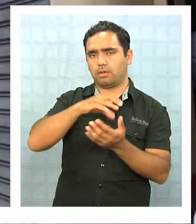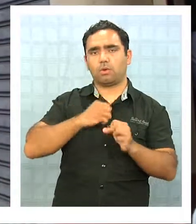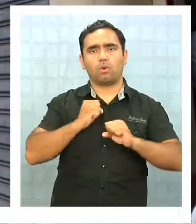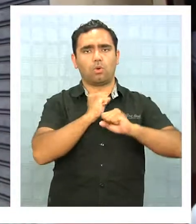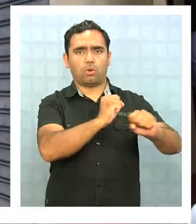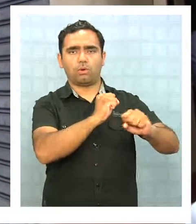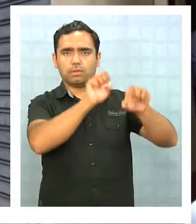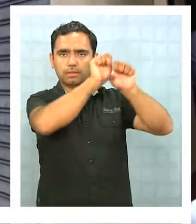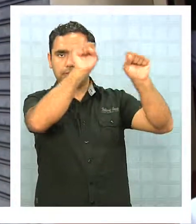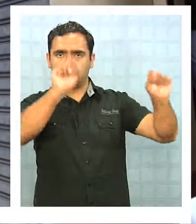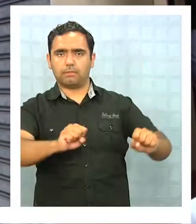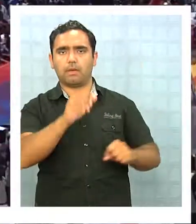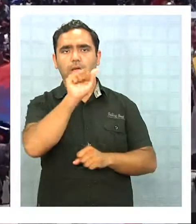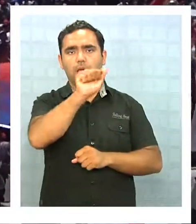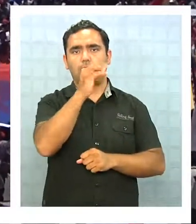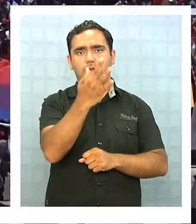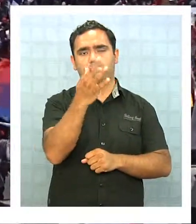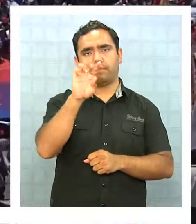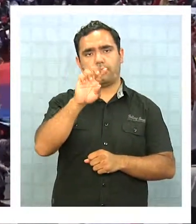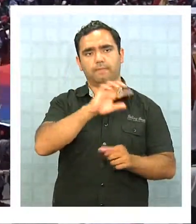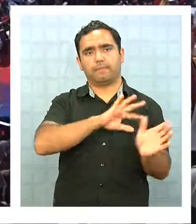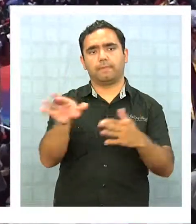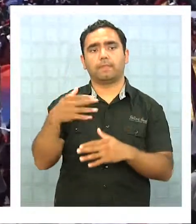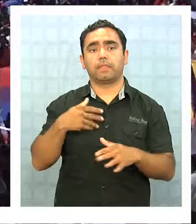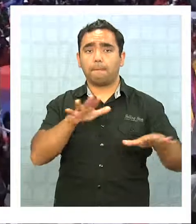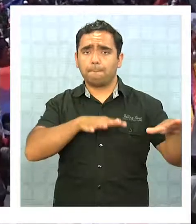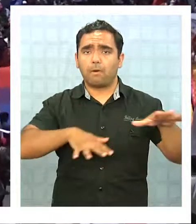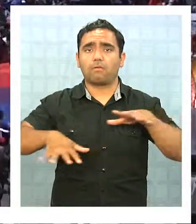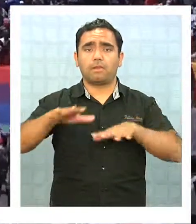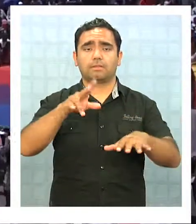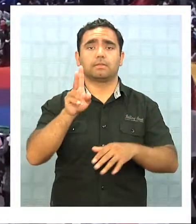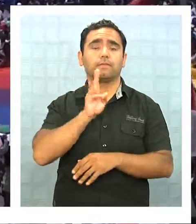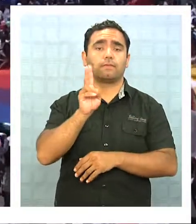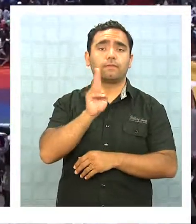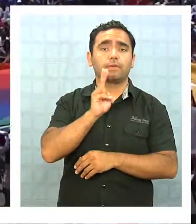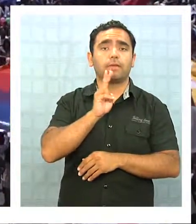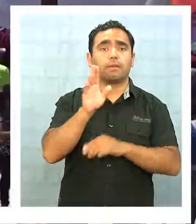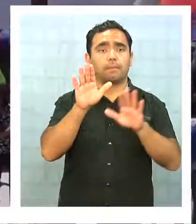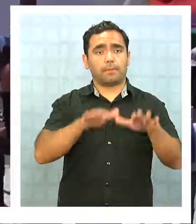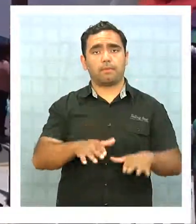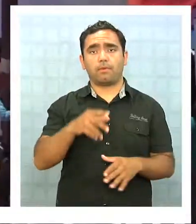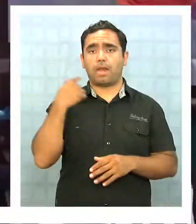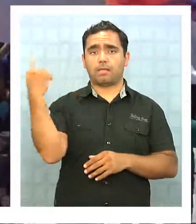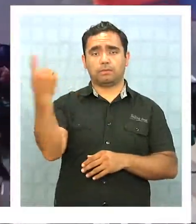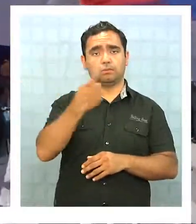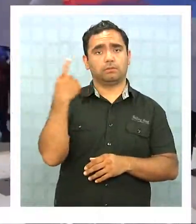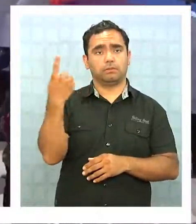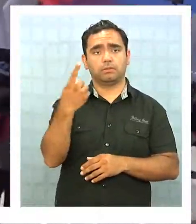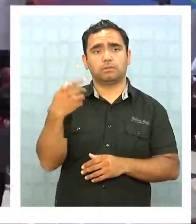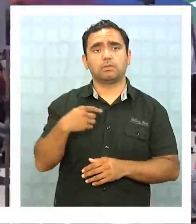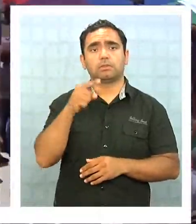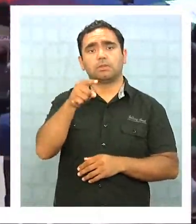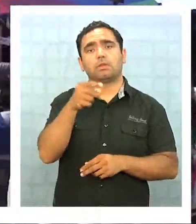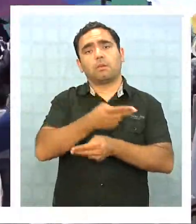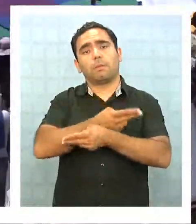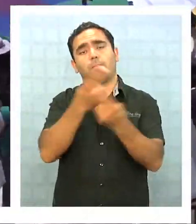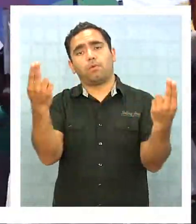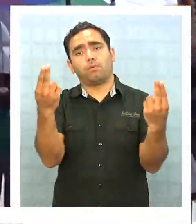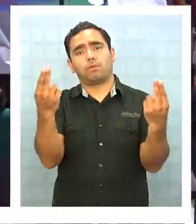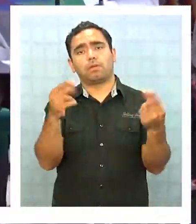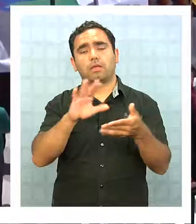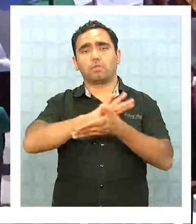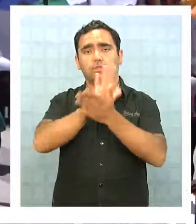de este perverso sistema de pensiones. La movilización de este viernes, también con carácter nacional, ha convocado a manifestaciones públicas